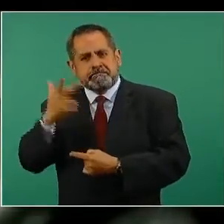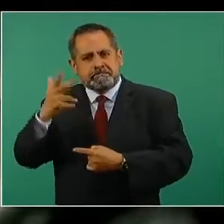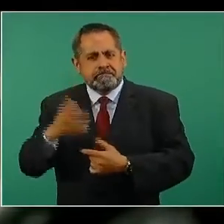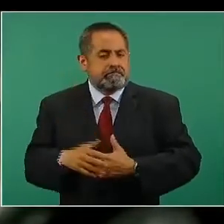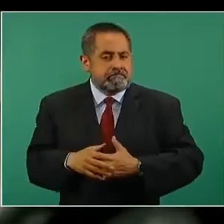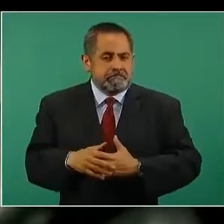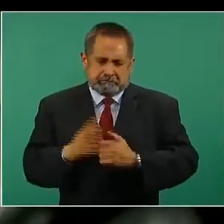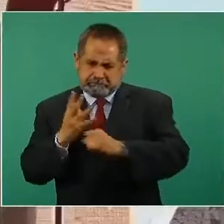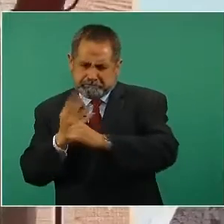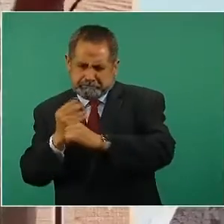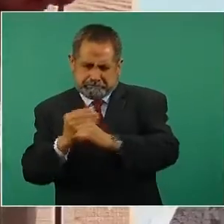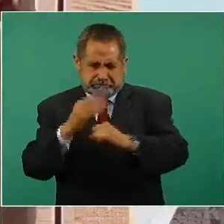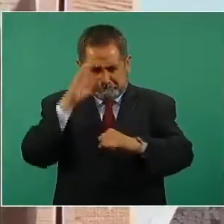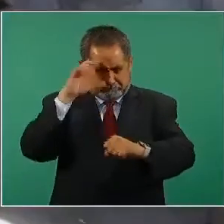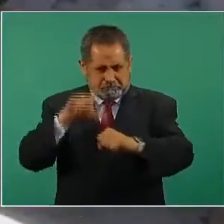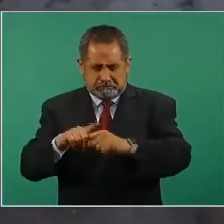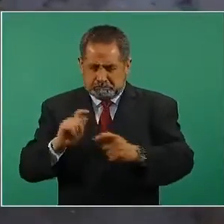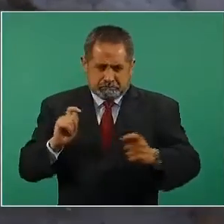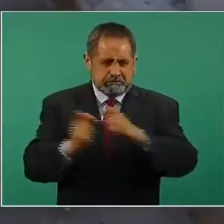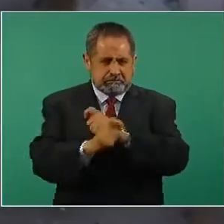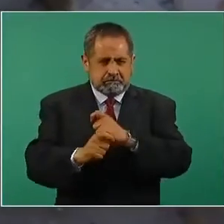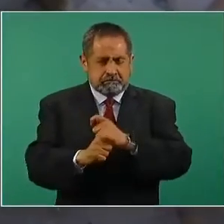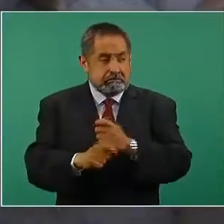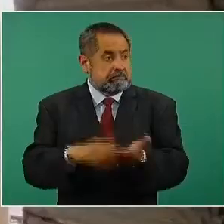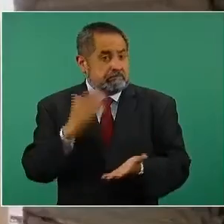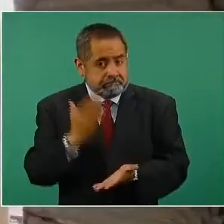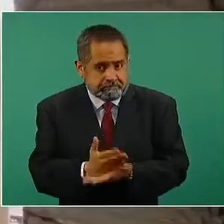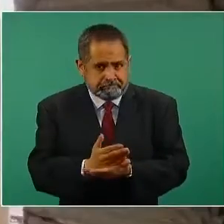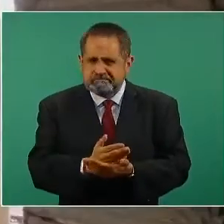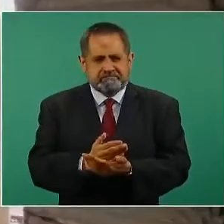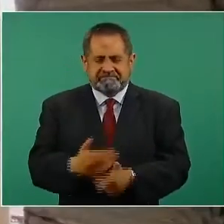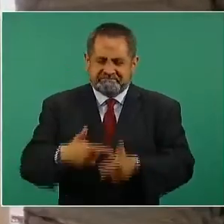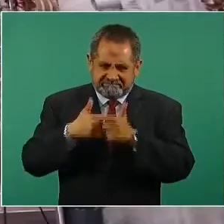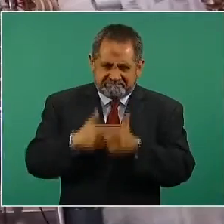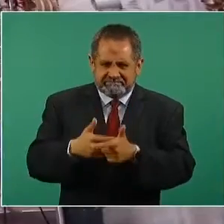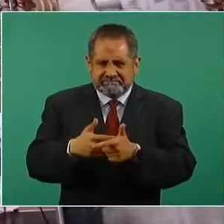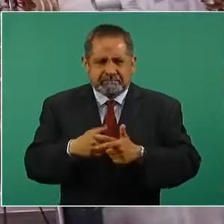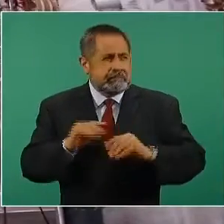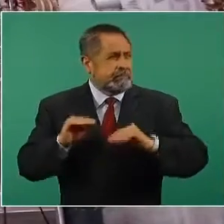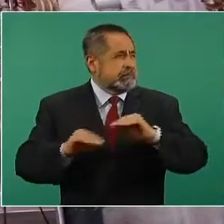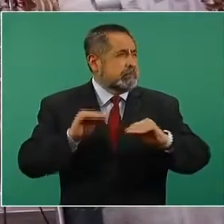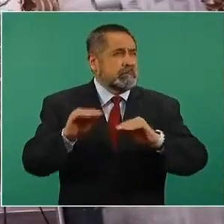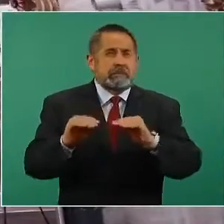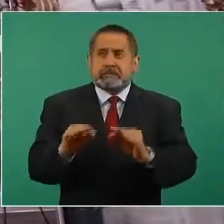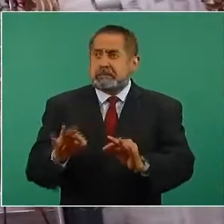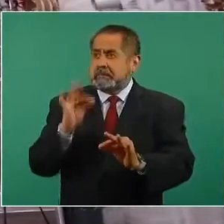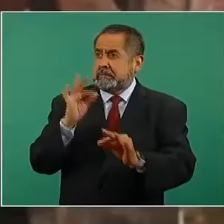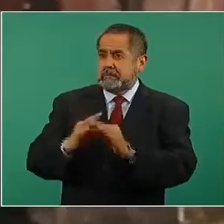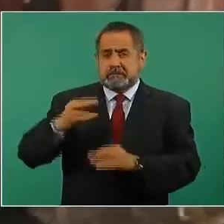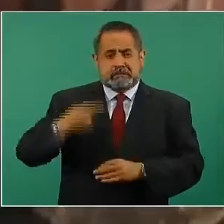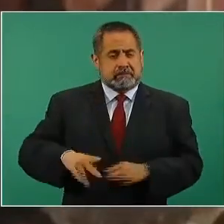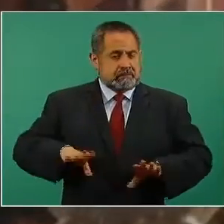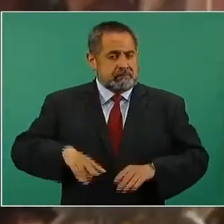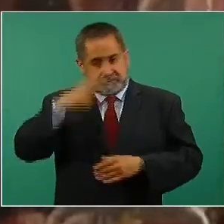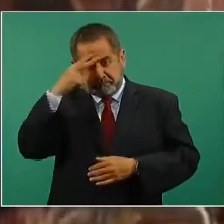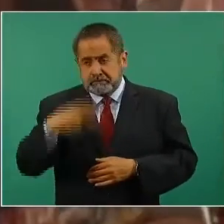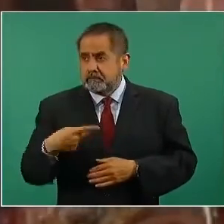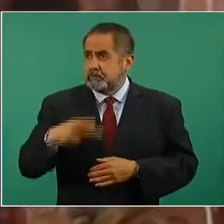La restauración cultural no se detendrá hasta concluir el último inmueble y bien patrimonial afectado.